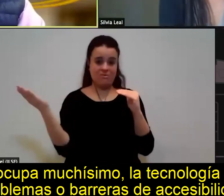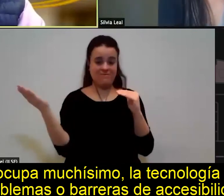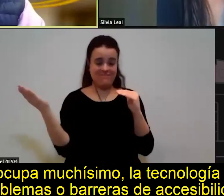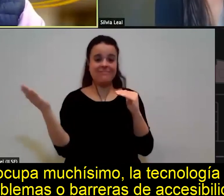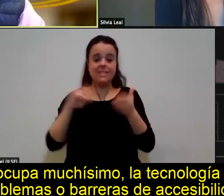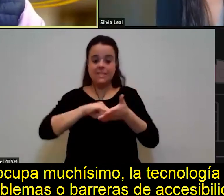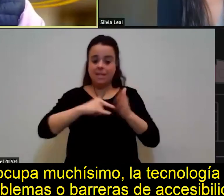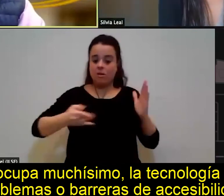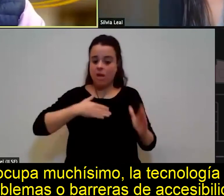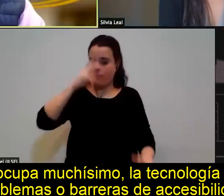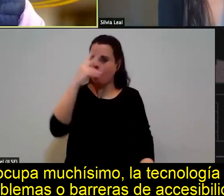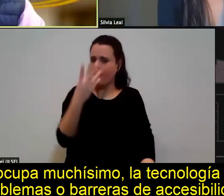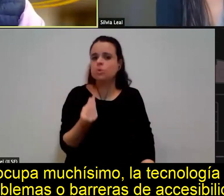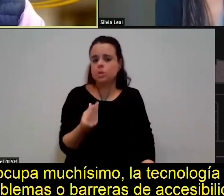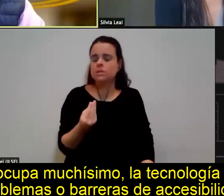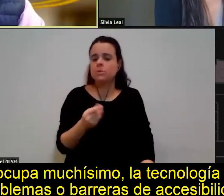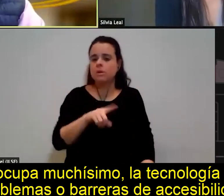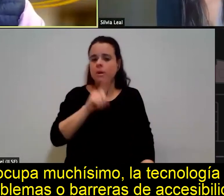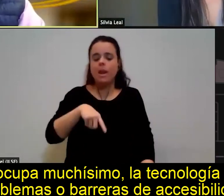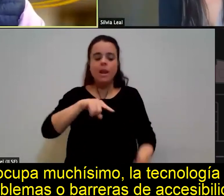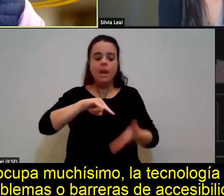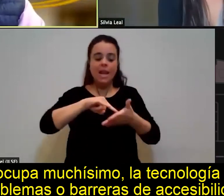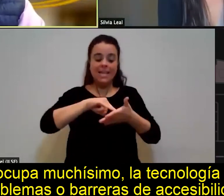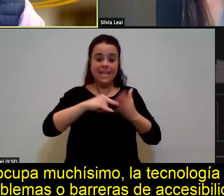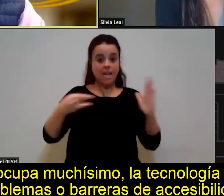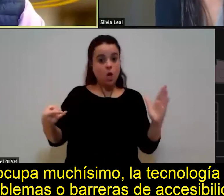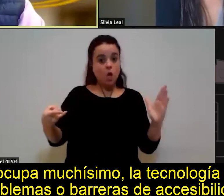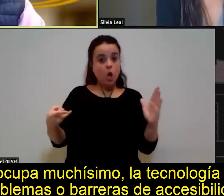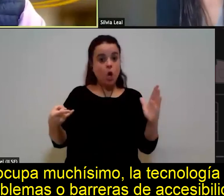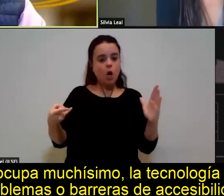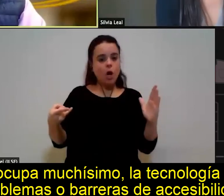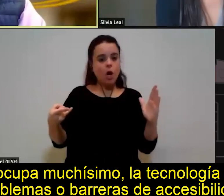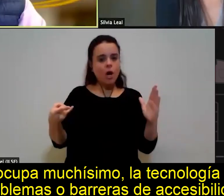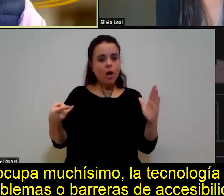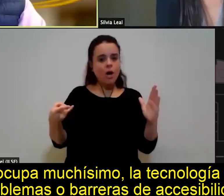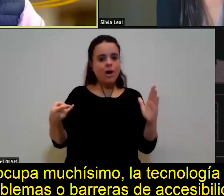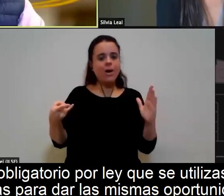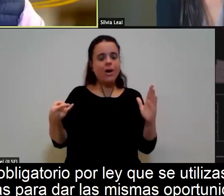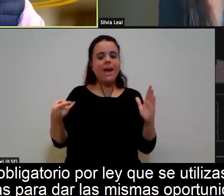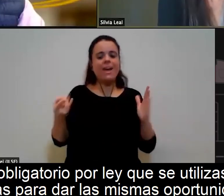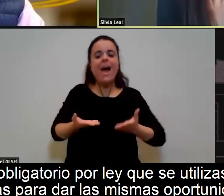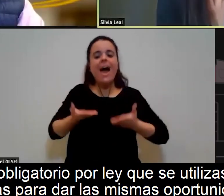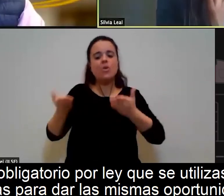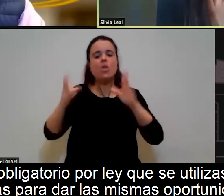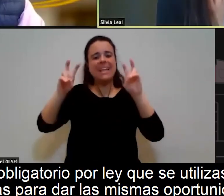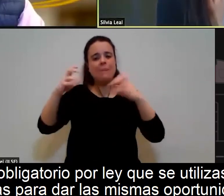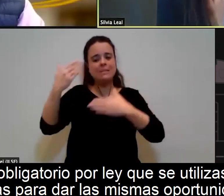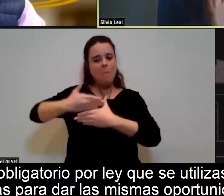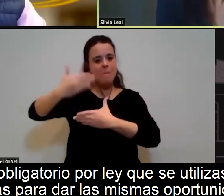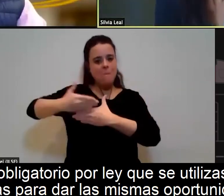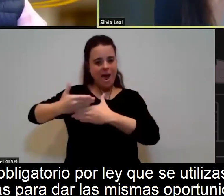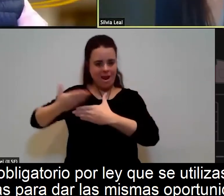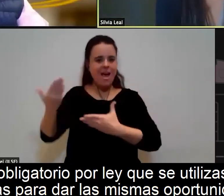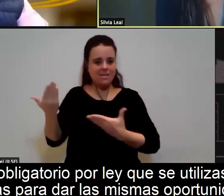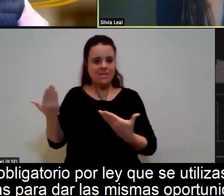también nos preocupa muchísimo, ¿no? La tecnología que puedan hacer con barreras o con problemas de accesibilidad. Y debería de ser